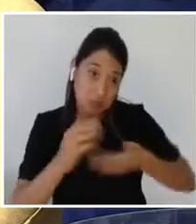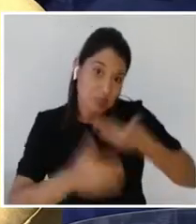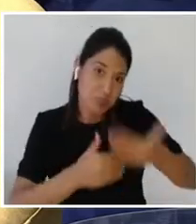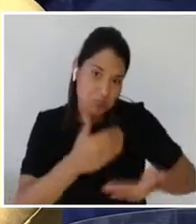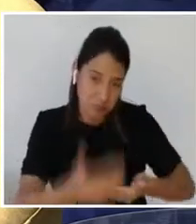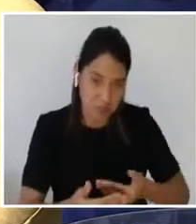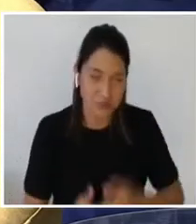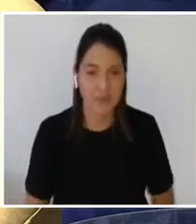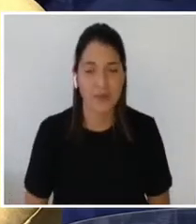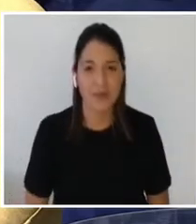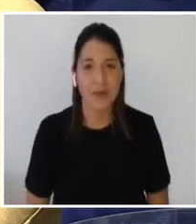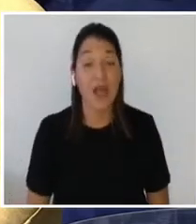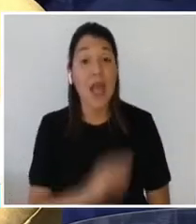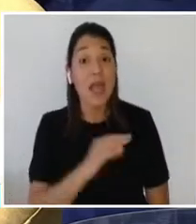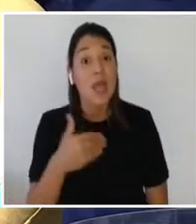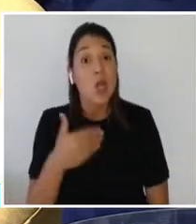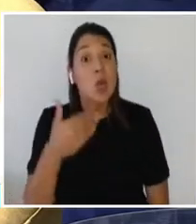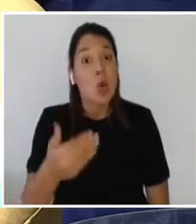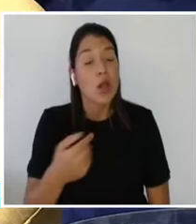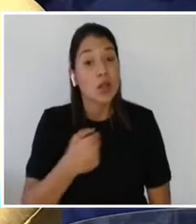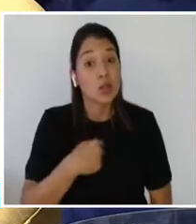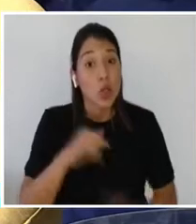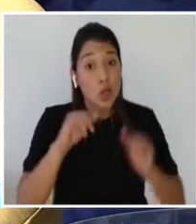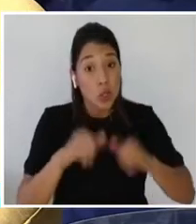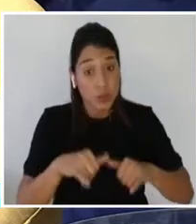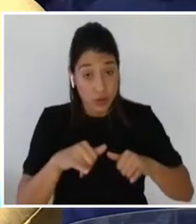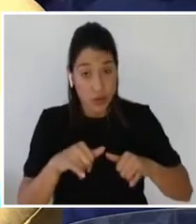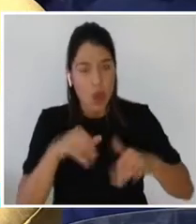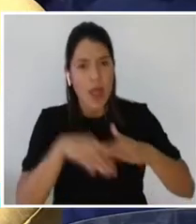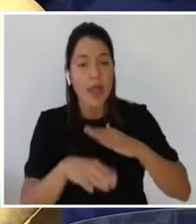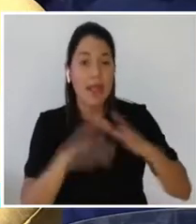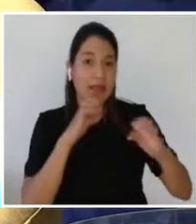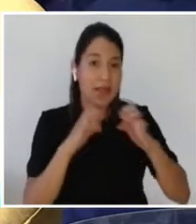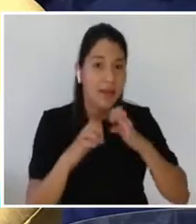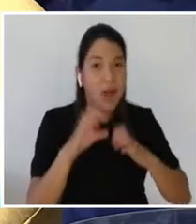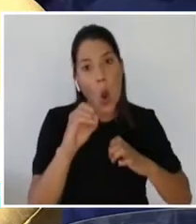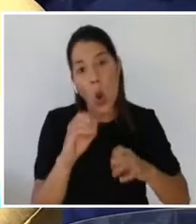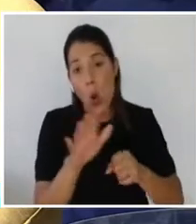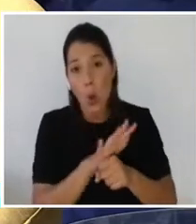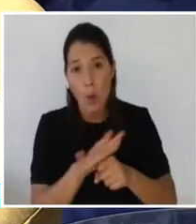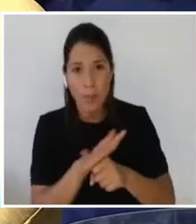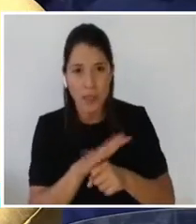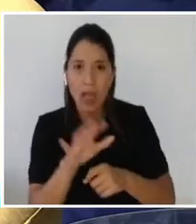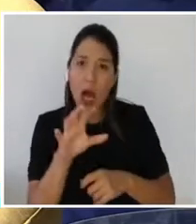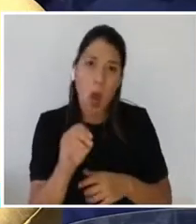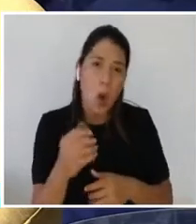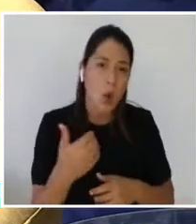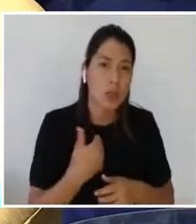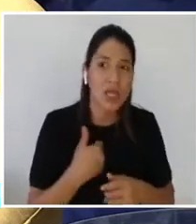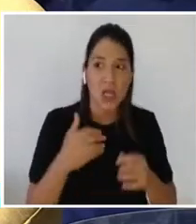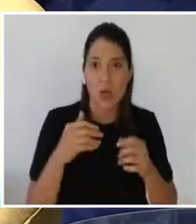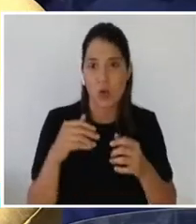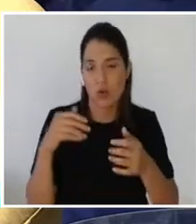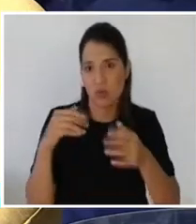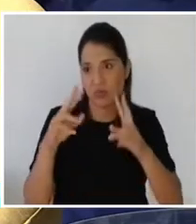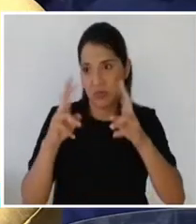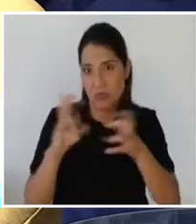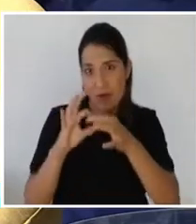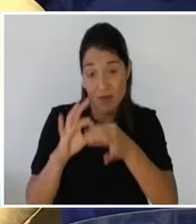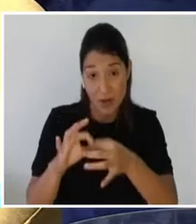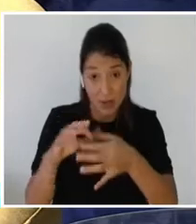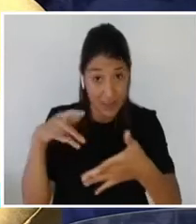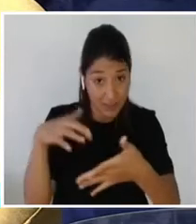Y cuando yo estoy en temas de entrevistas, o estoy ocupada, o tengo temas educativos, tengo un